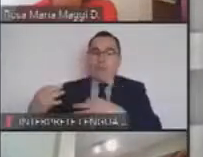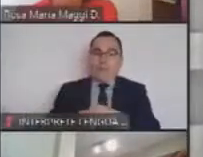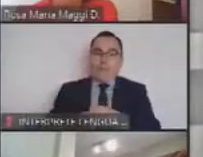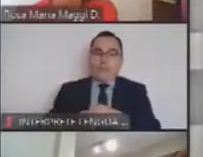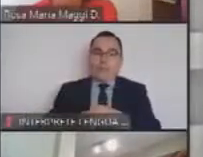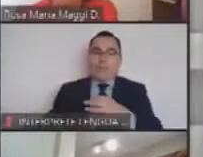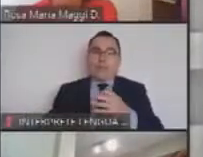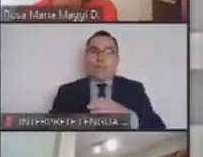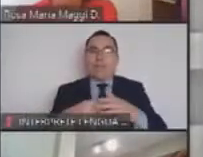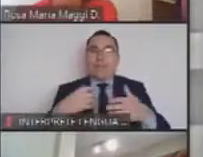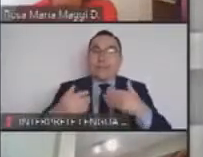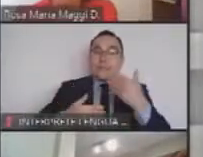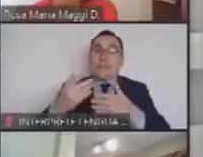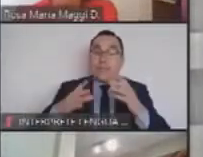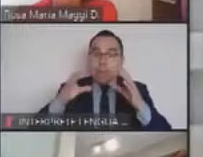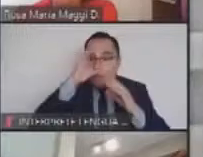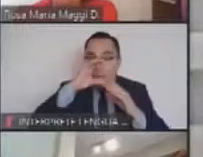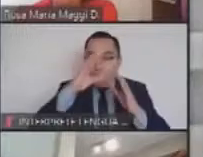Se busca desarrollar